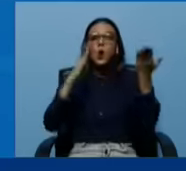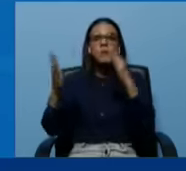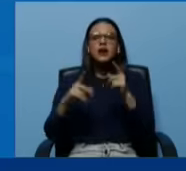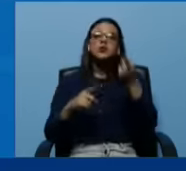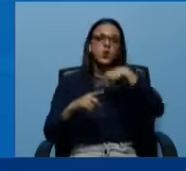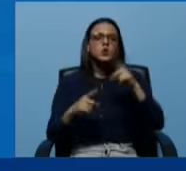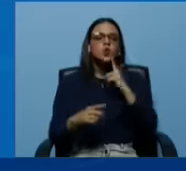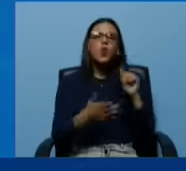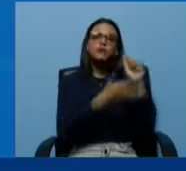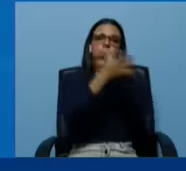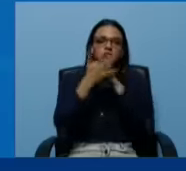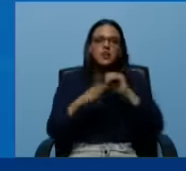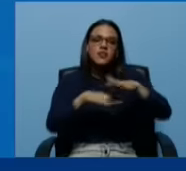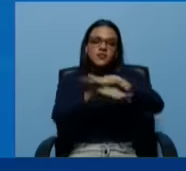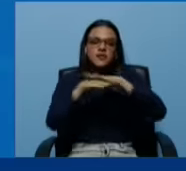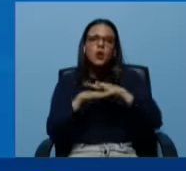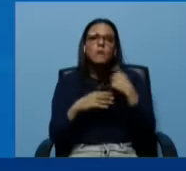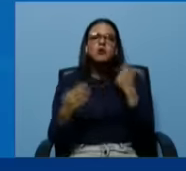borrada